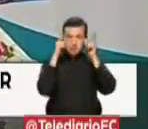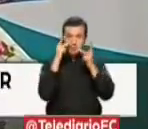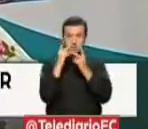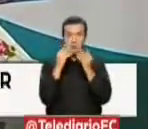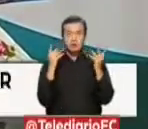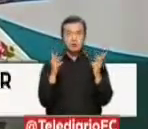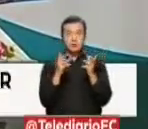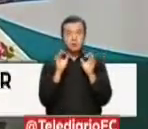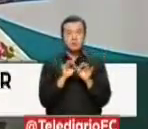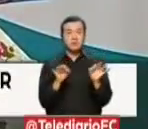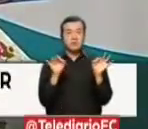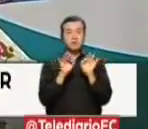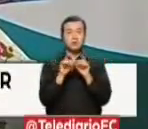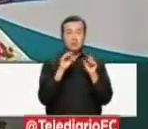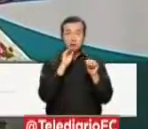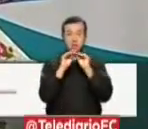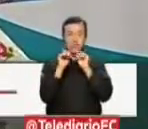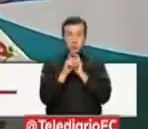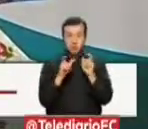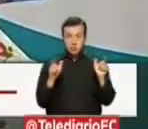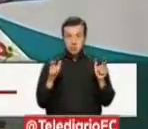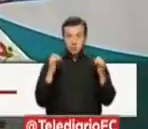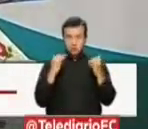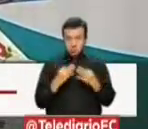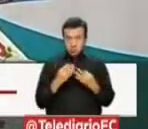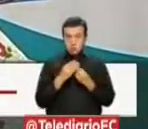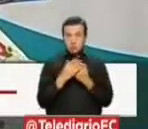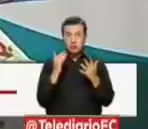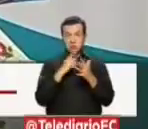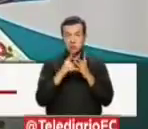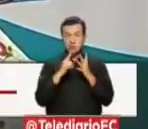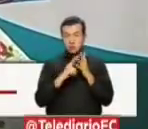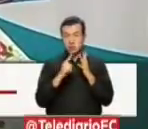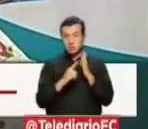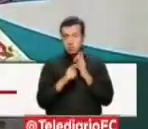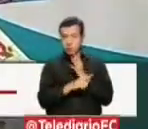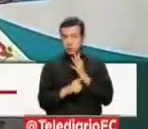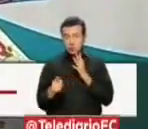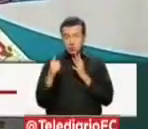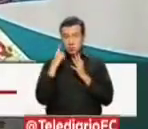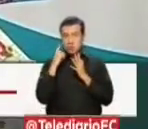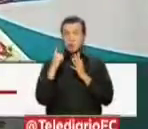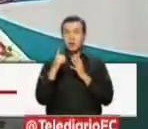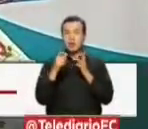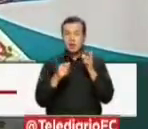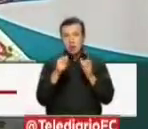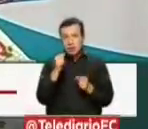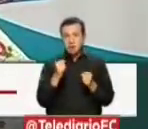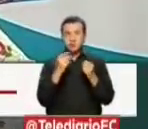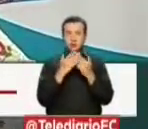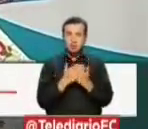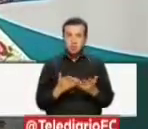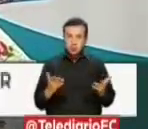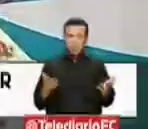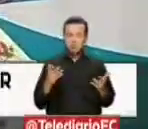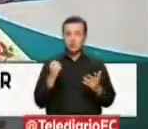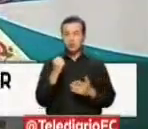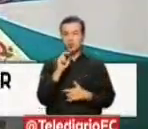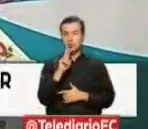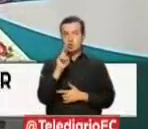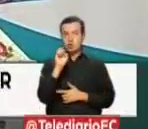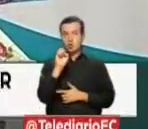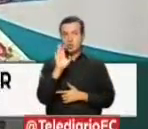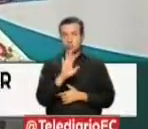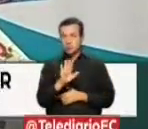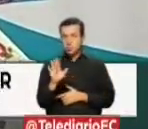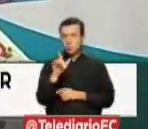de la necesidad de comunicar a la población de manera efectiva las diferencias que existen entre las bebidas lácteas, productos lácteos, el suero y también